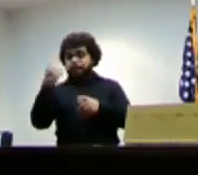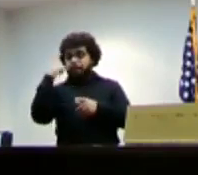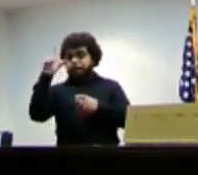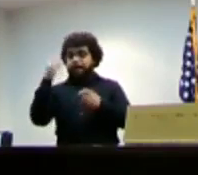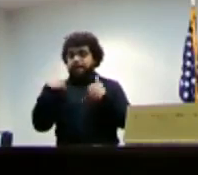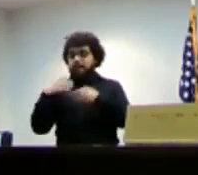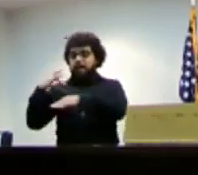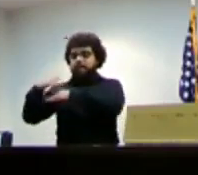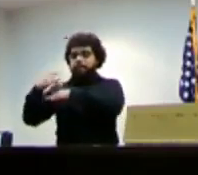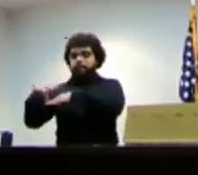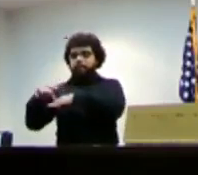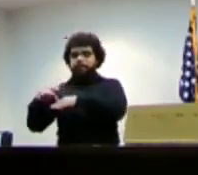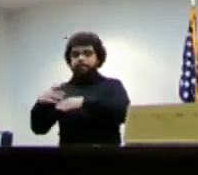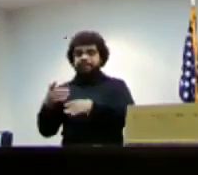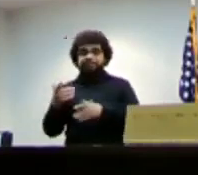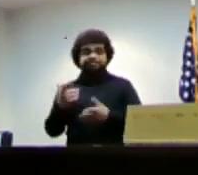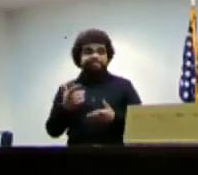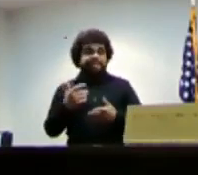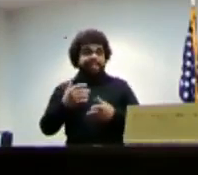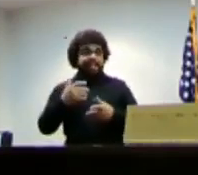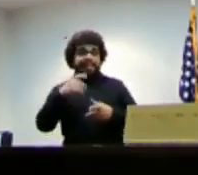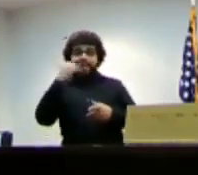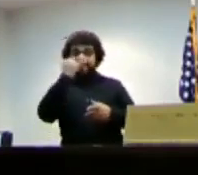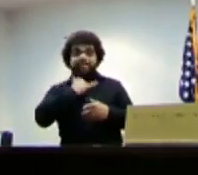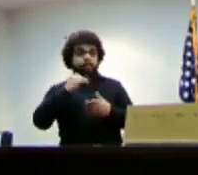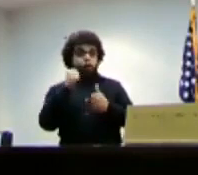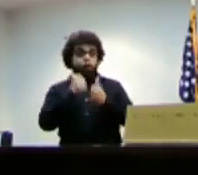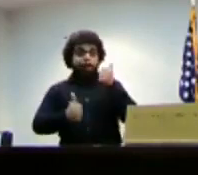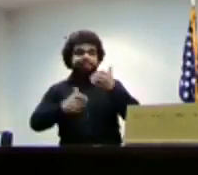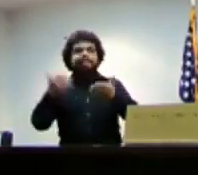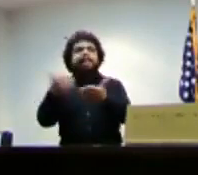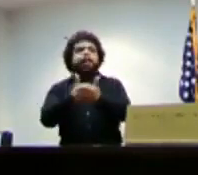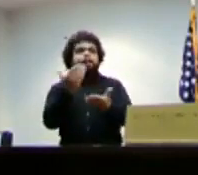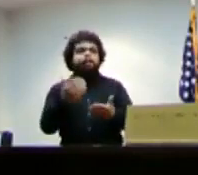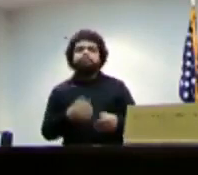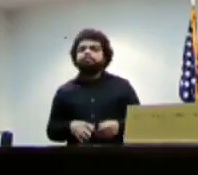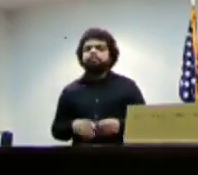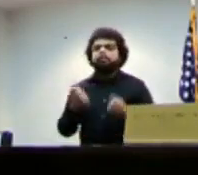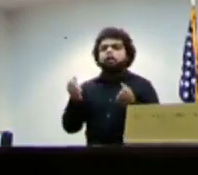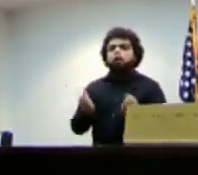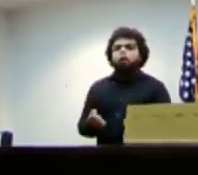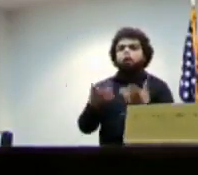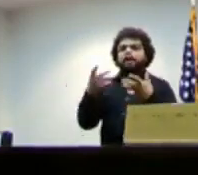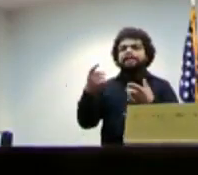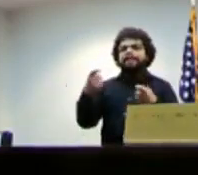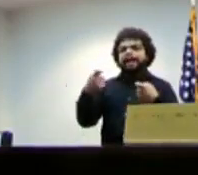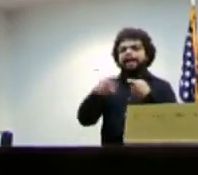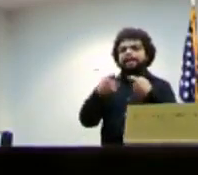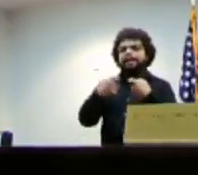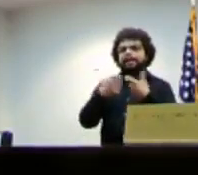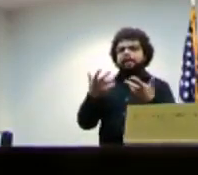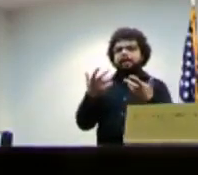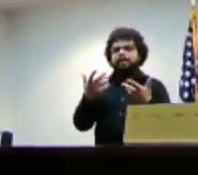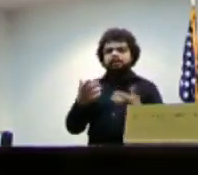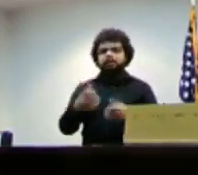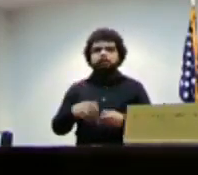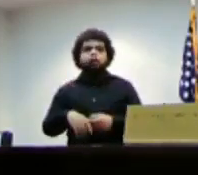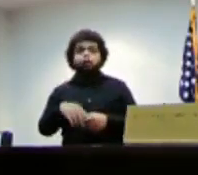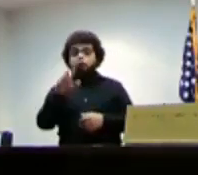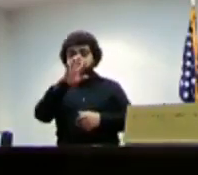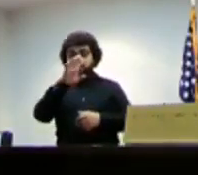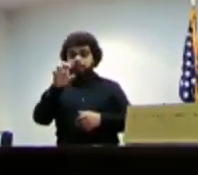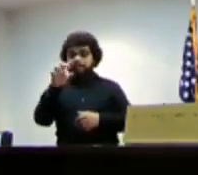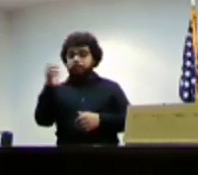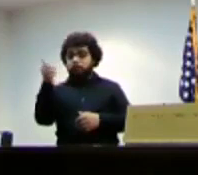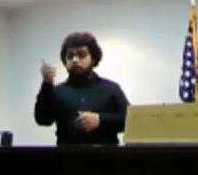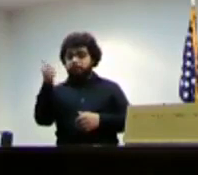falló fue la nueva, en menos de 3.000 horas de servicio. ¿Qué capacidad se perdió ahí? 410 megavatios. 410.